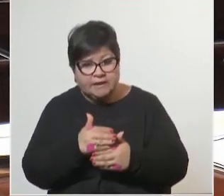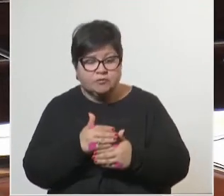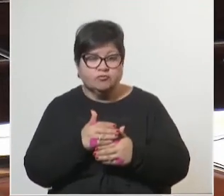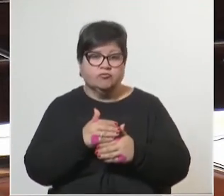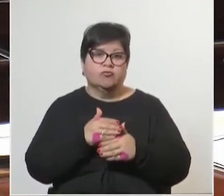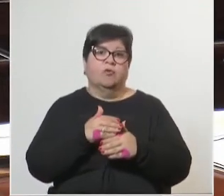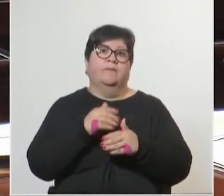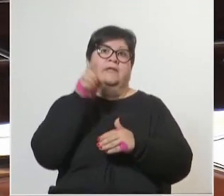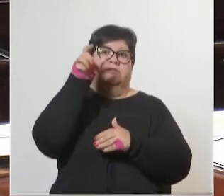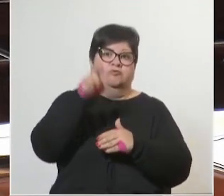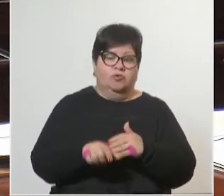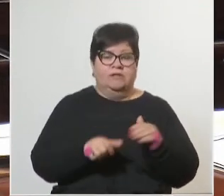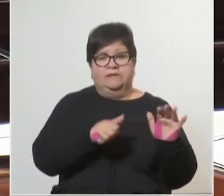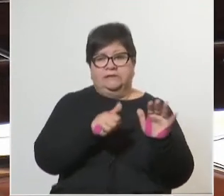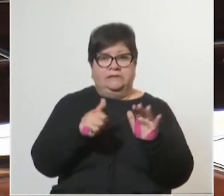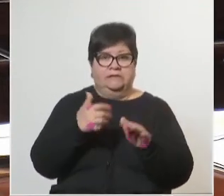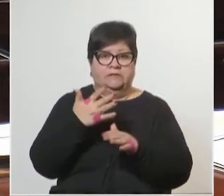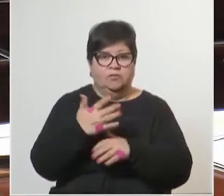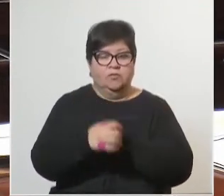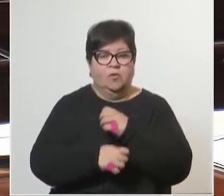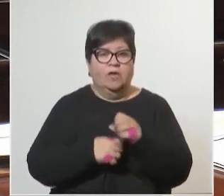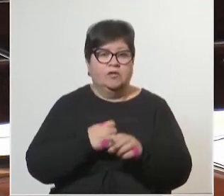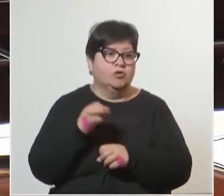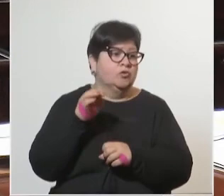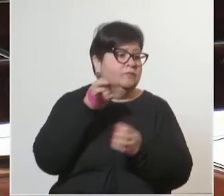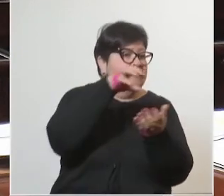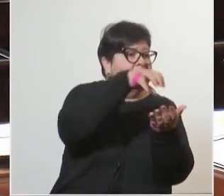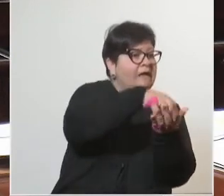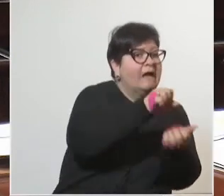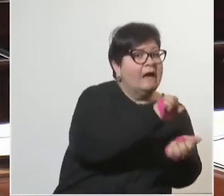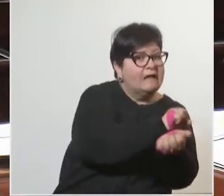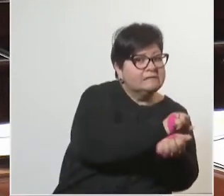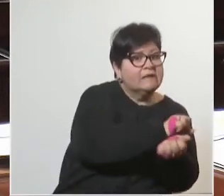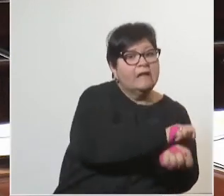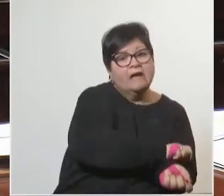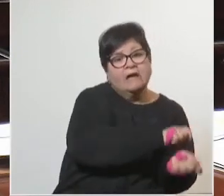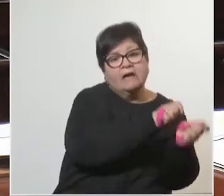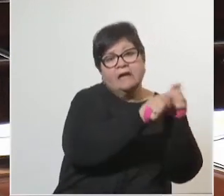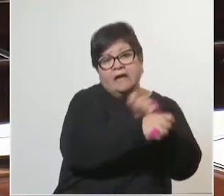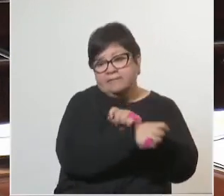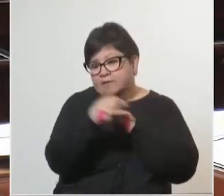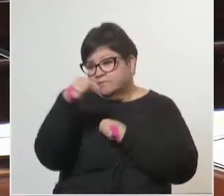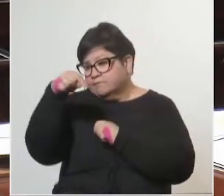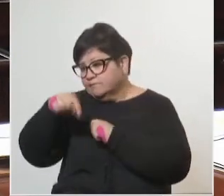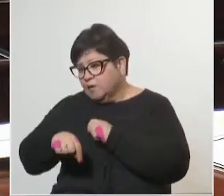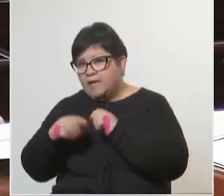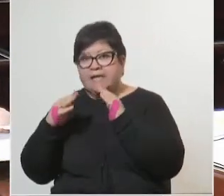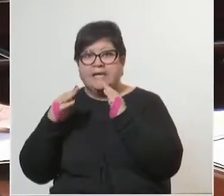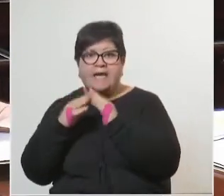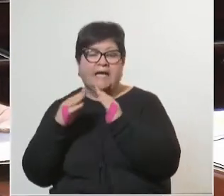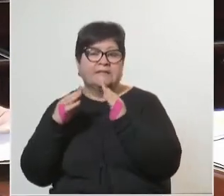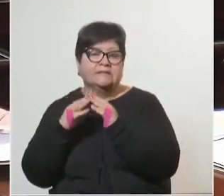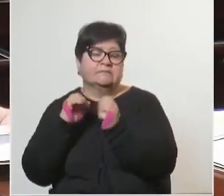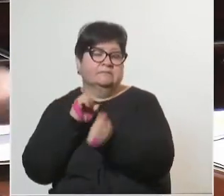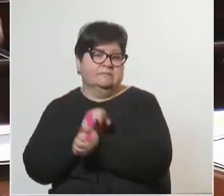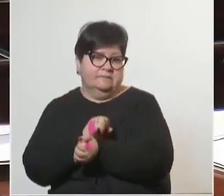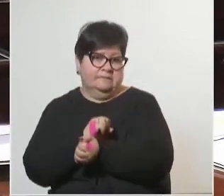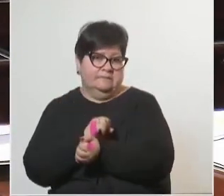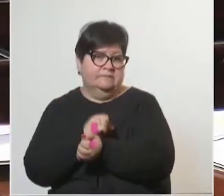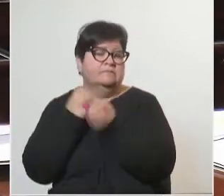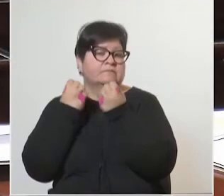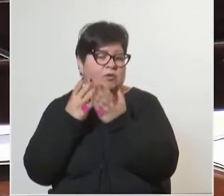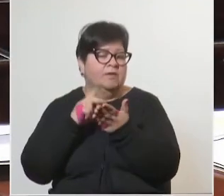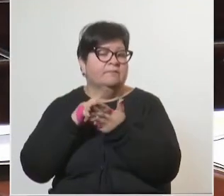65 años y la persona estuviera recluida en la cárcel, la reclusión se transformaría en prisión domiciliaria, porque nuestro proyecto lo